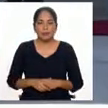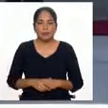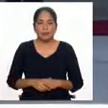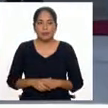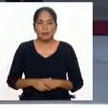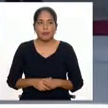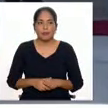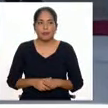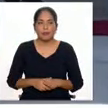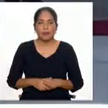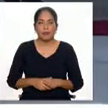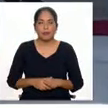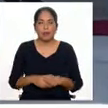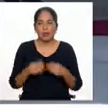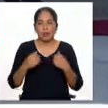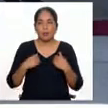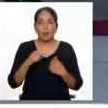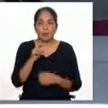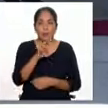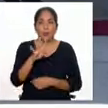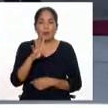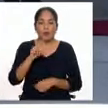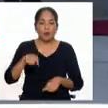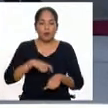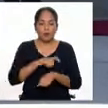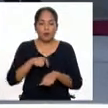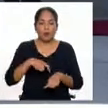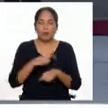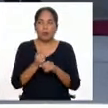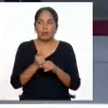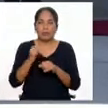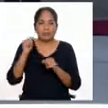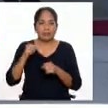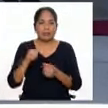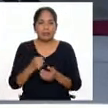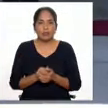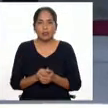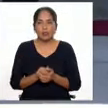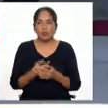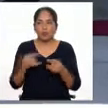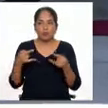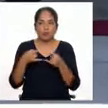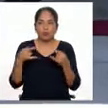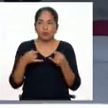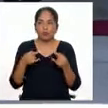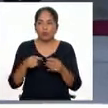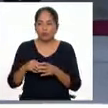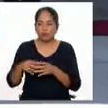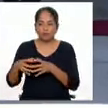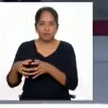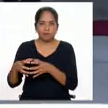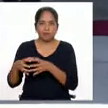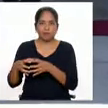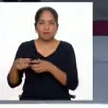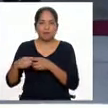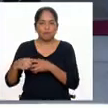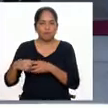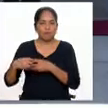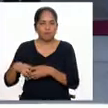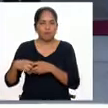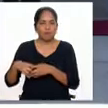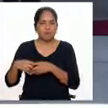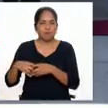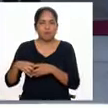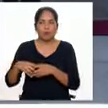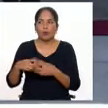Tenemos las 24 horas de que se genera de energía acá, es con grupos electrógenos. Ya se imagina cuánto el